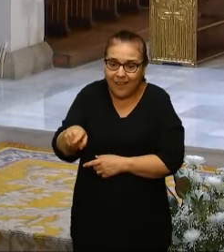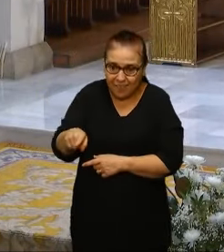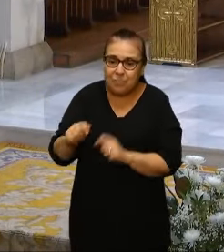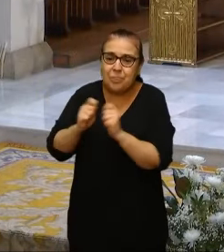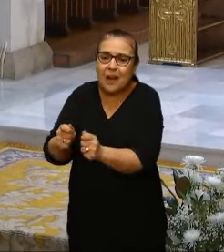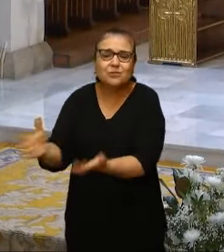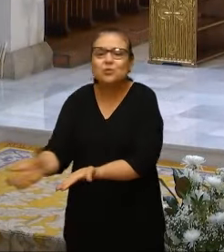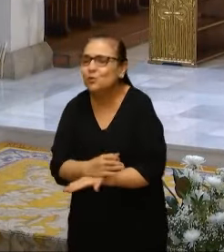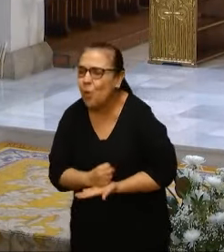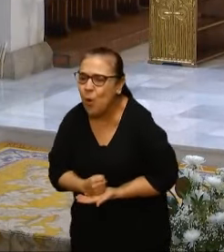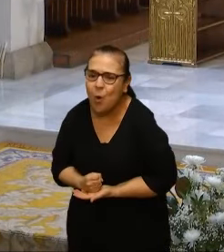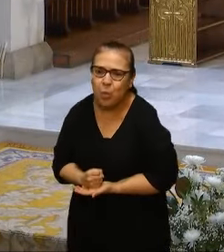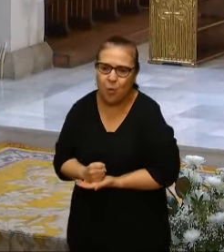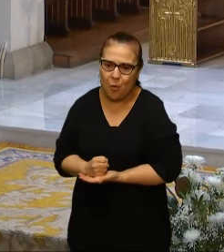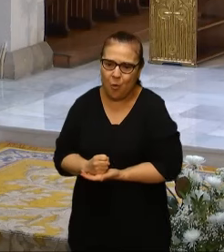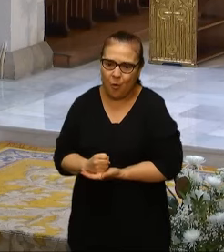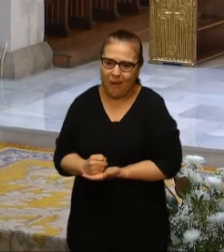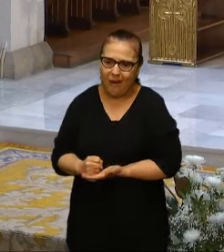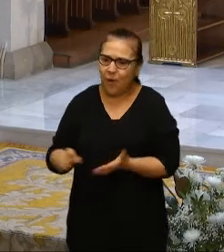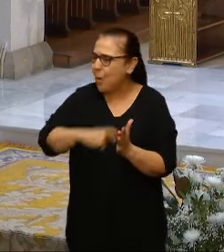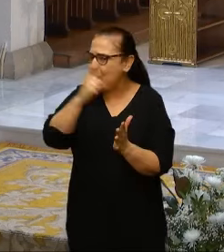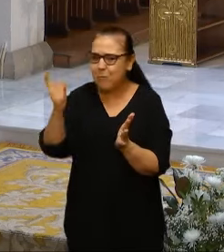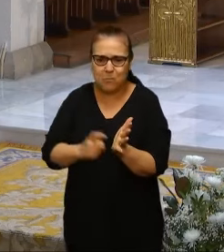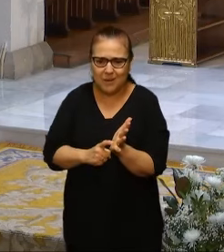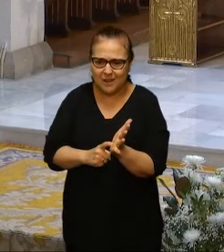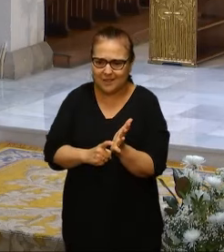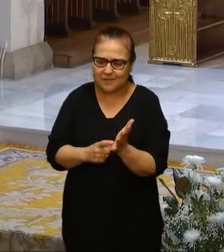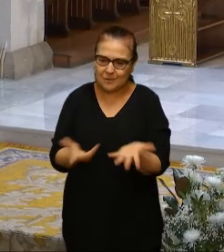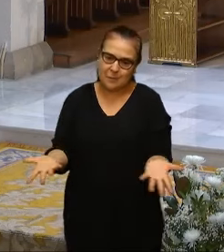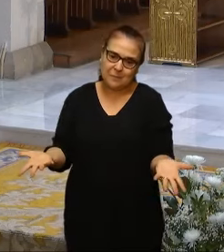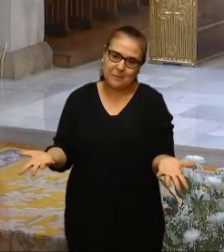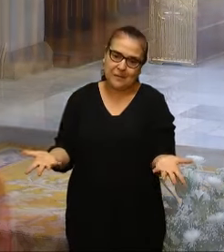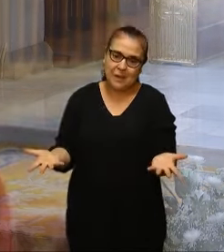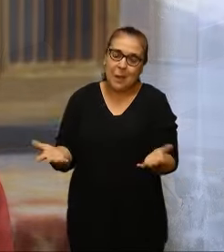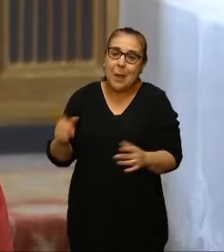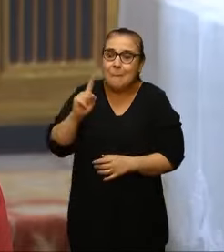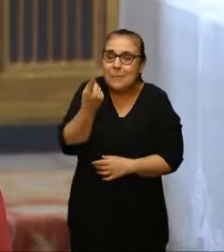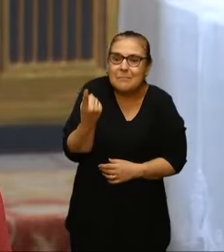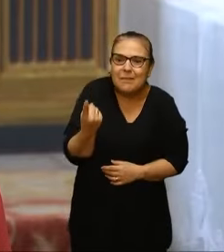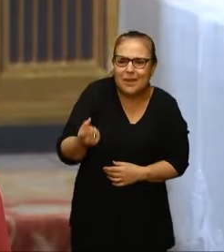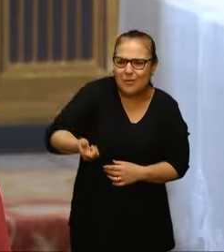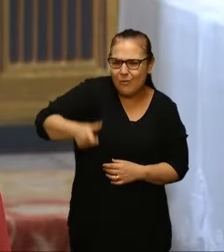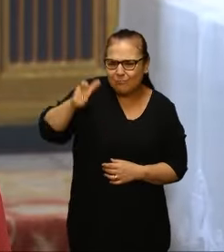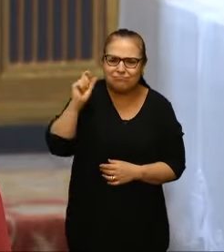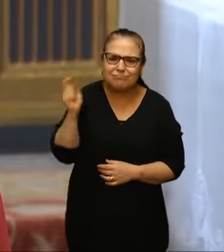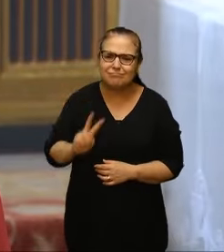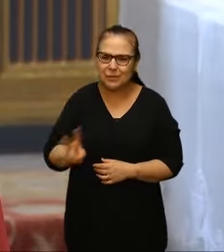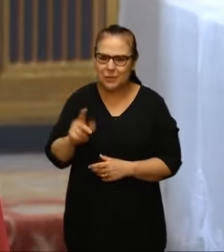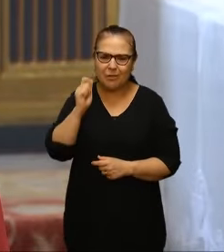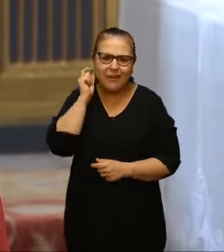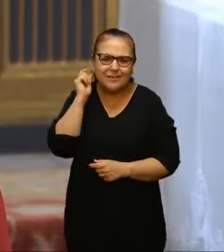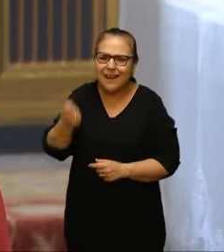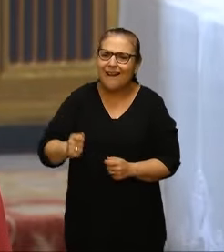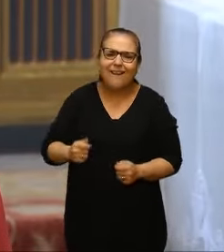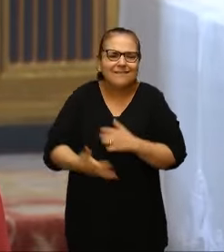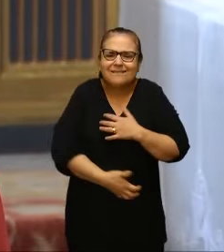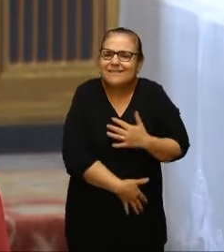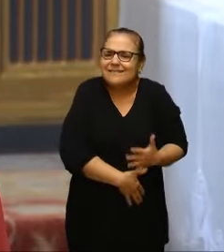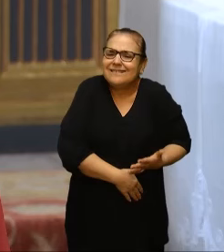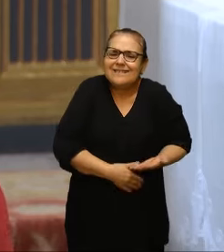demuestra dos actitudes fundamentales. Primero, la generosidad. Darlo